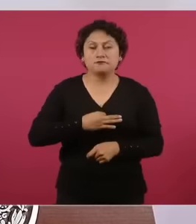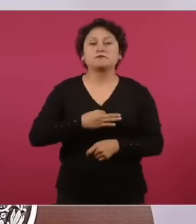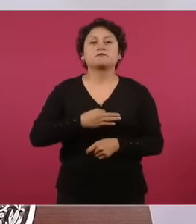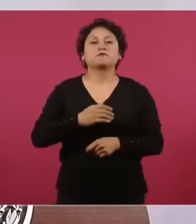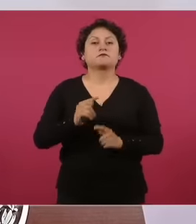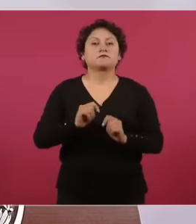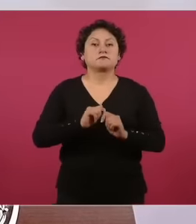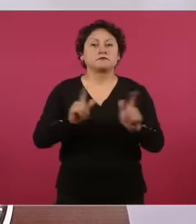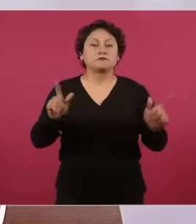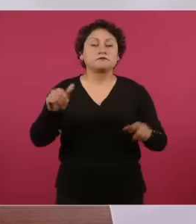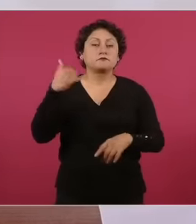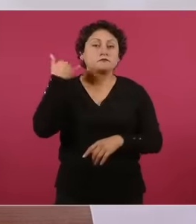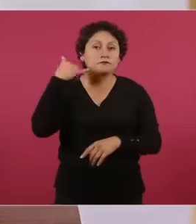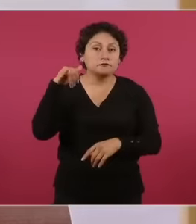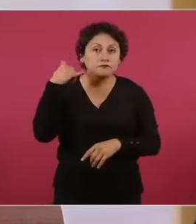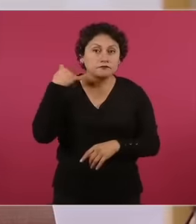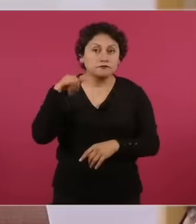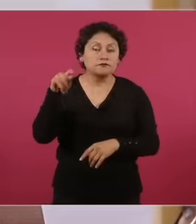Tabasco.